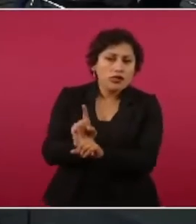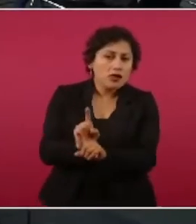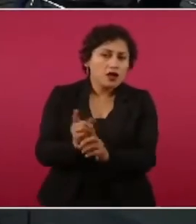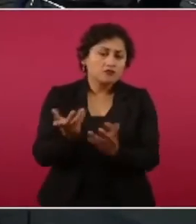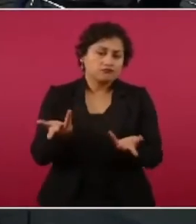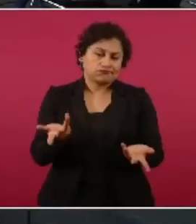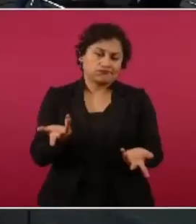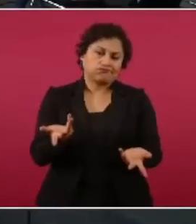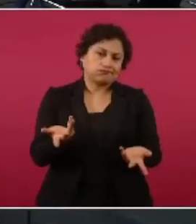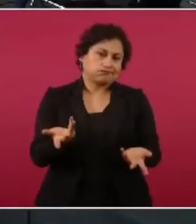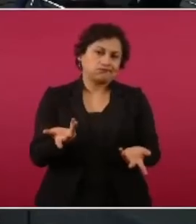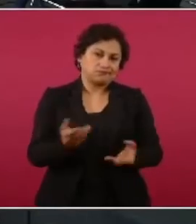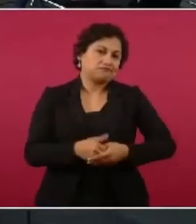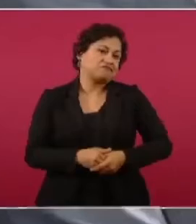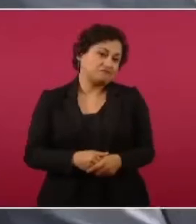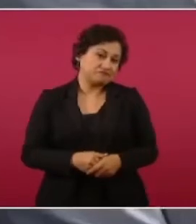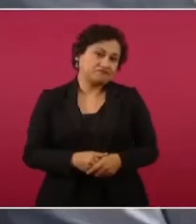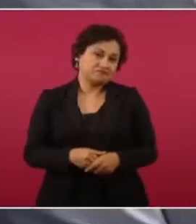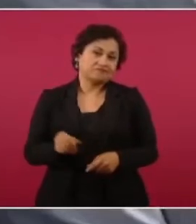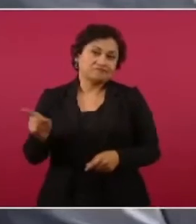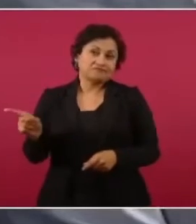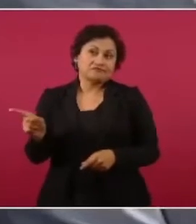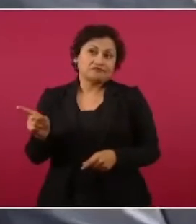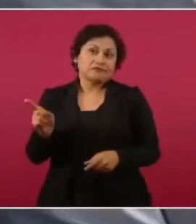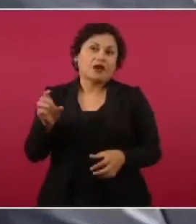y pues se ensartó.